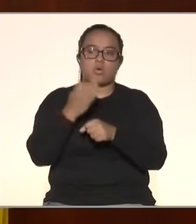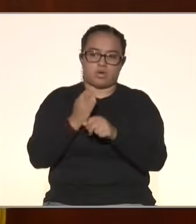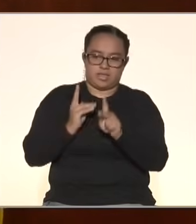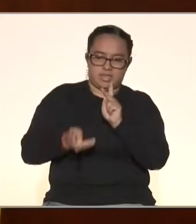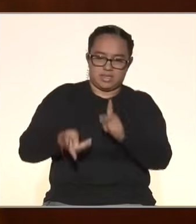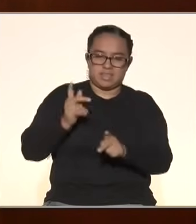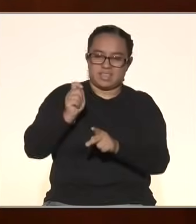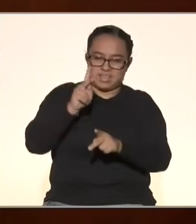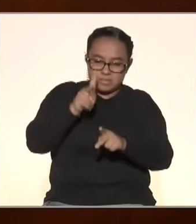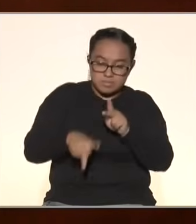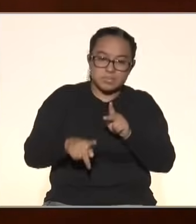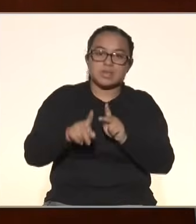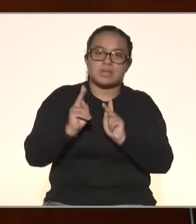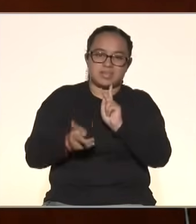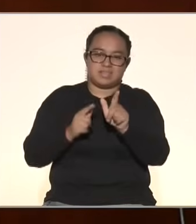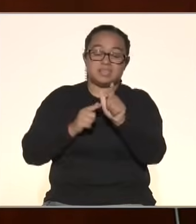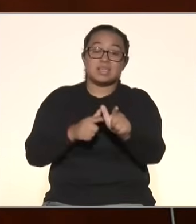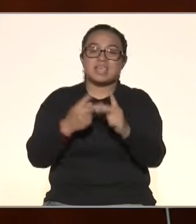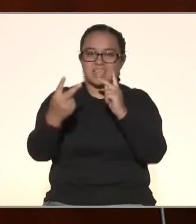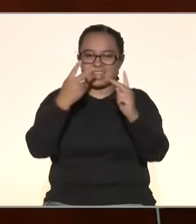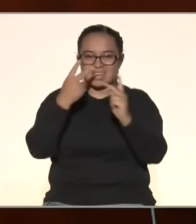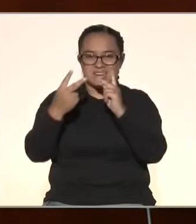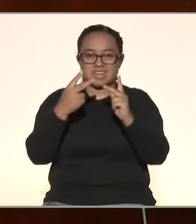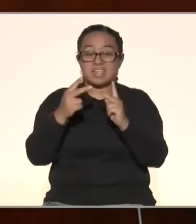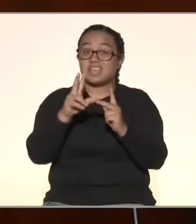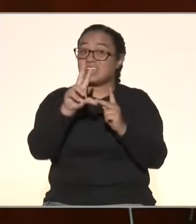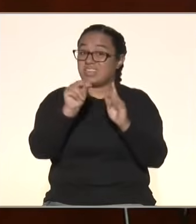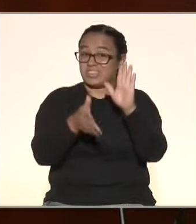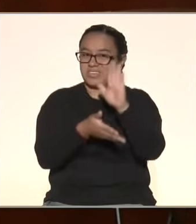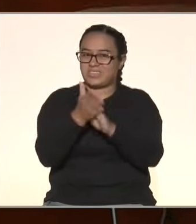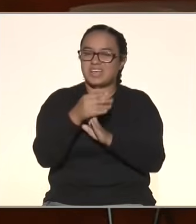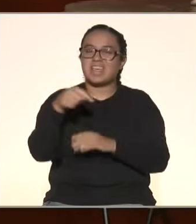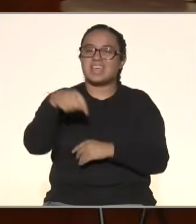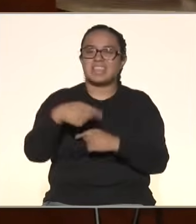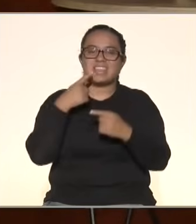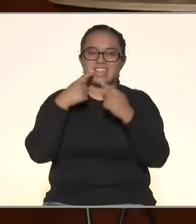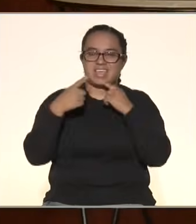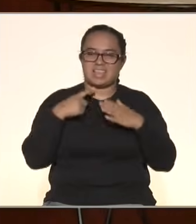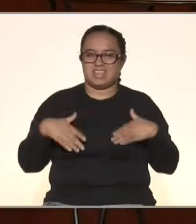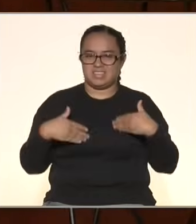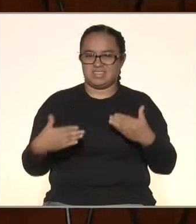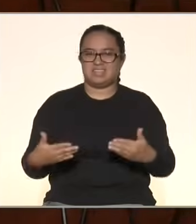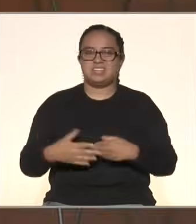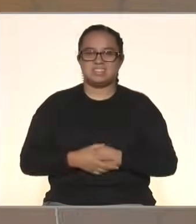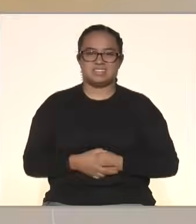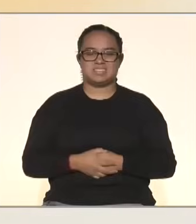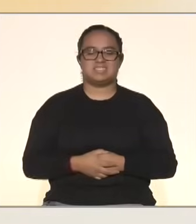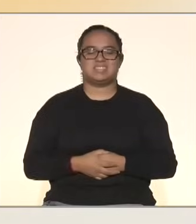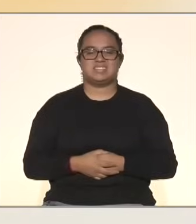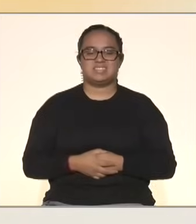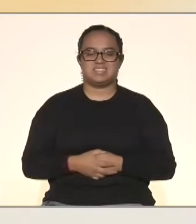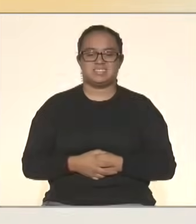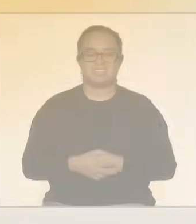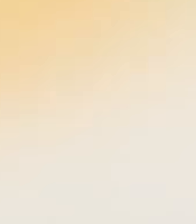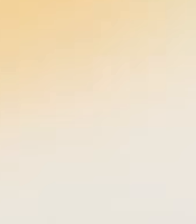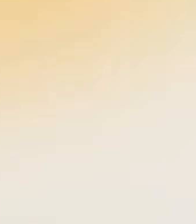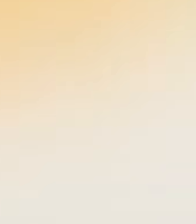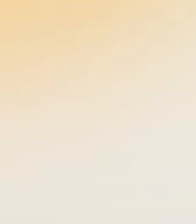este corte los especialistas. Así es que quédate con nosotros, no te vayas, estamos aquí en Diálogos en Confianza.